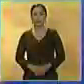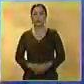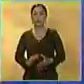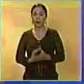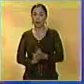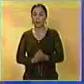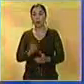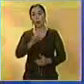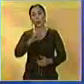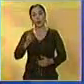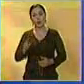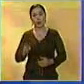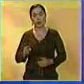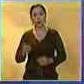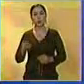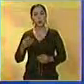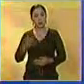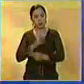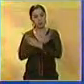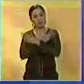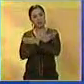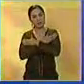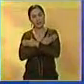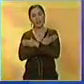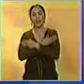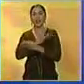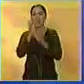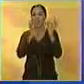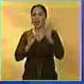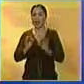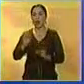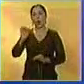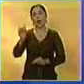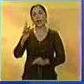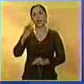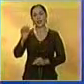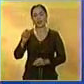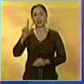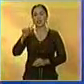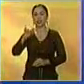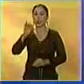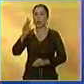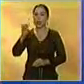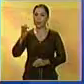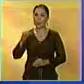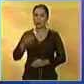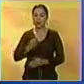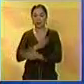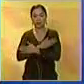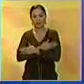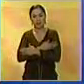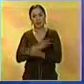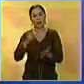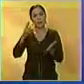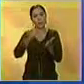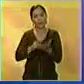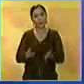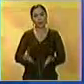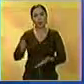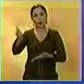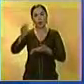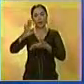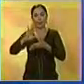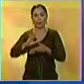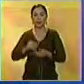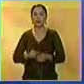Amigos, en el Estado Zulia fue reconocida la labor artística de Joaquín Riviera y de Yolanda Moreno por su amplia trayectoria, además de su destacada participación en la